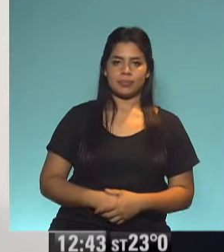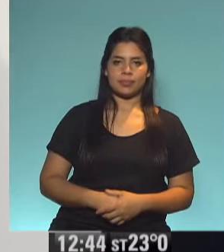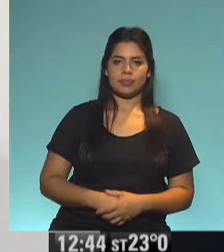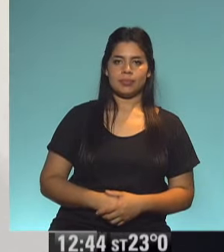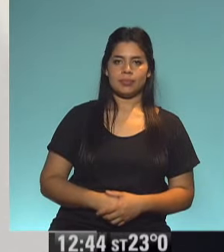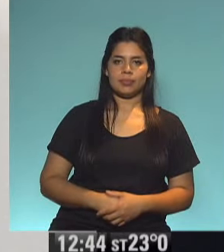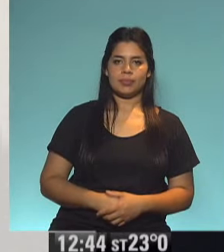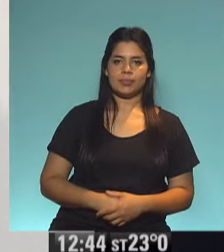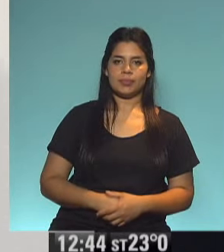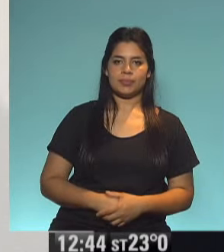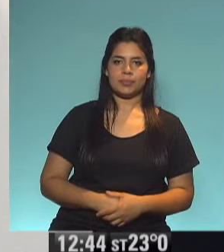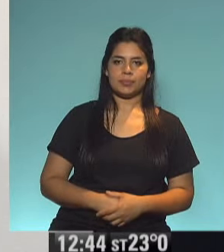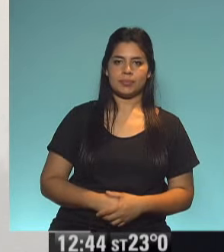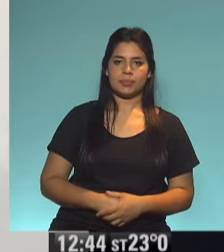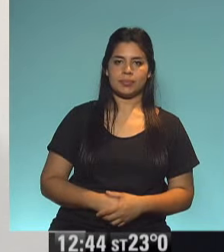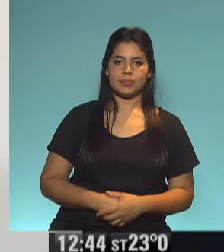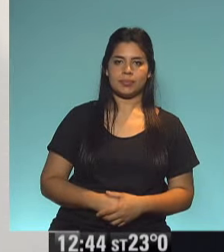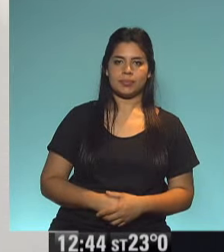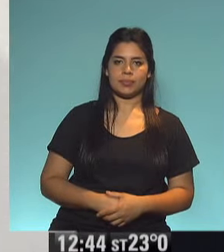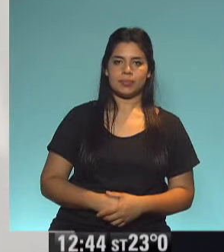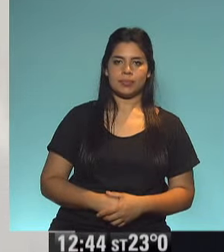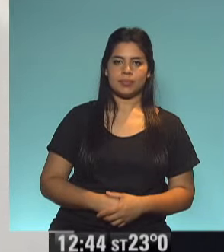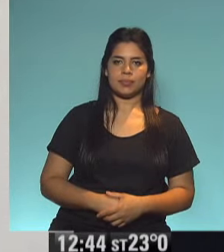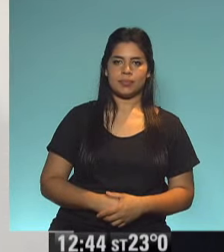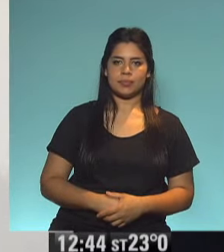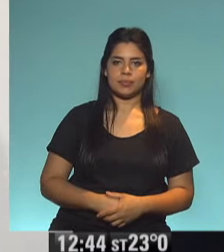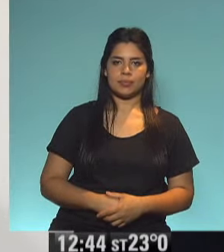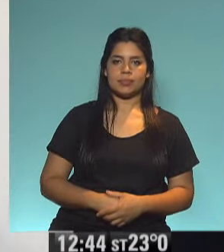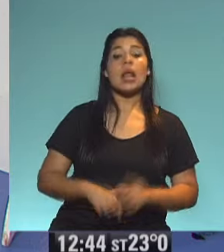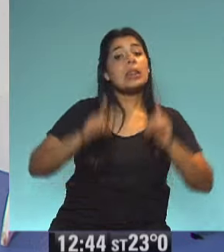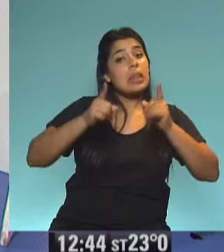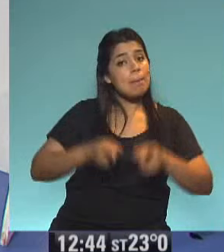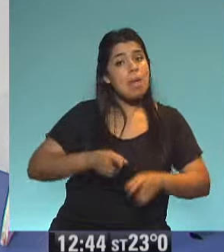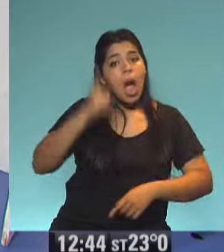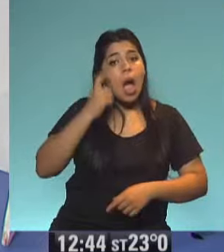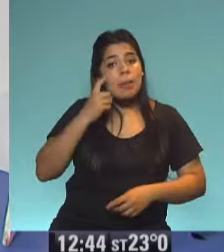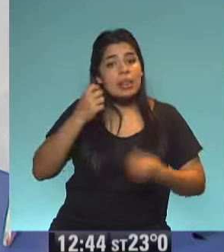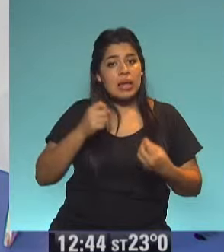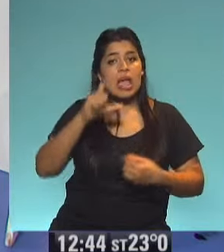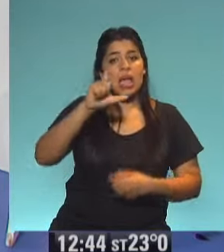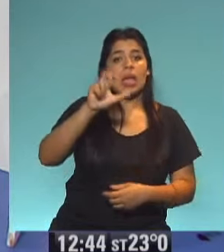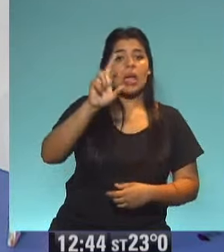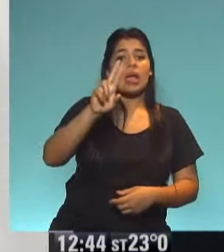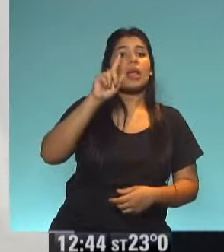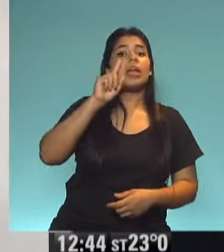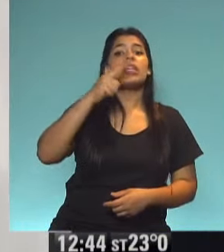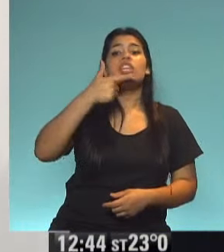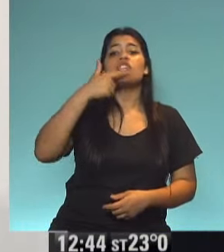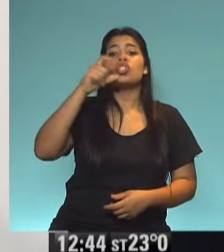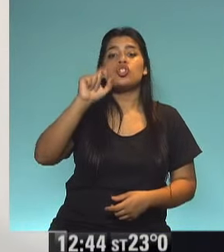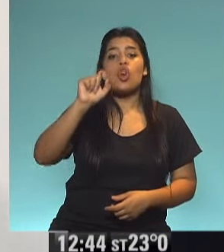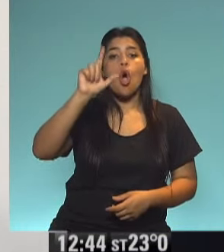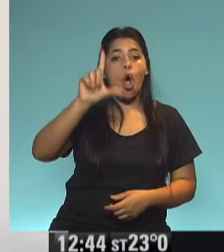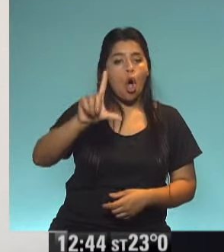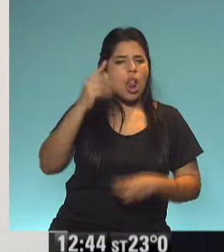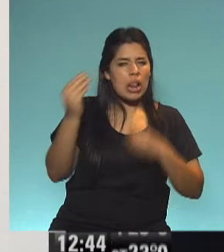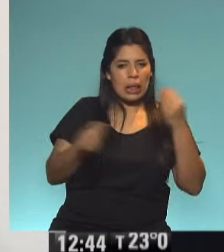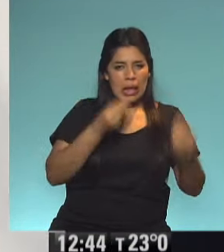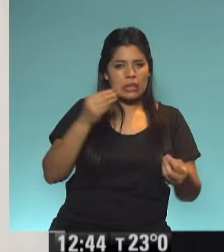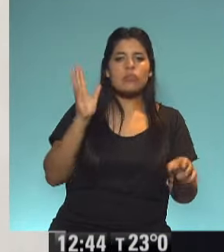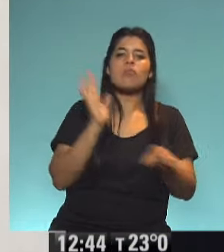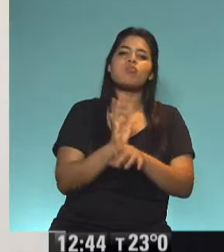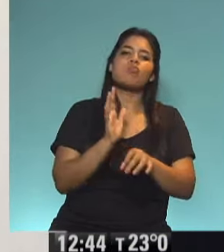A ver. Un lindo sol, pero ya no un crisol, porque aprendimos que el crisol no tiene que ver con lo que realmente sucede